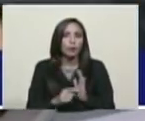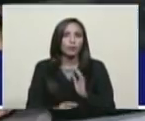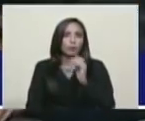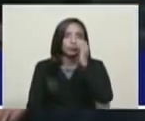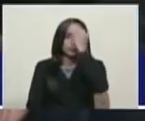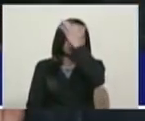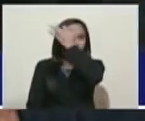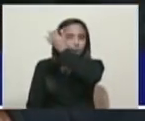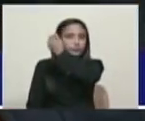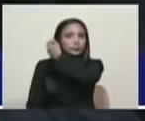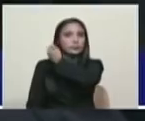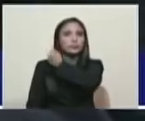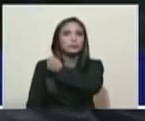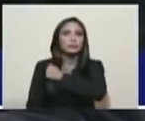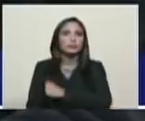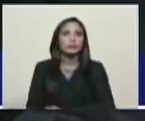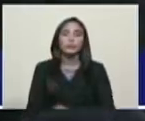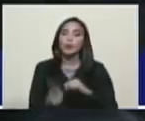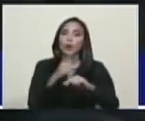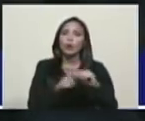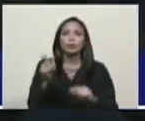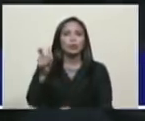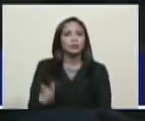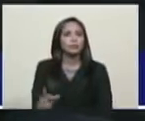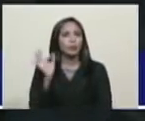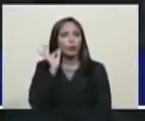Igualmente la gobernadora Margot Godoy,